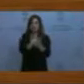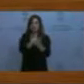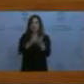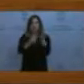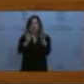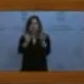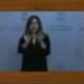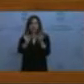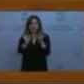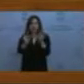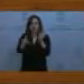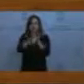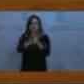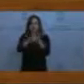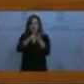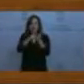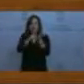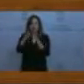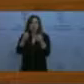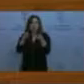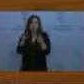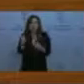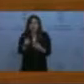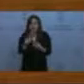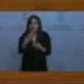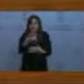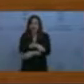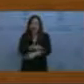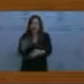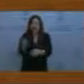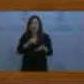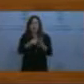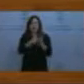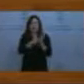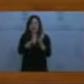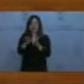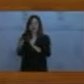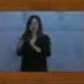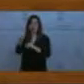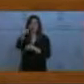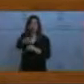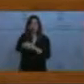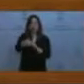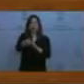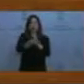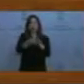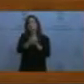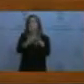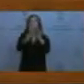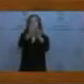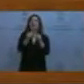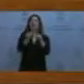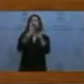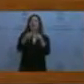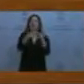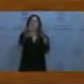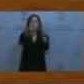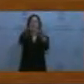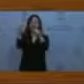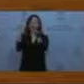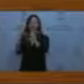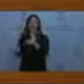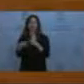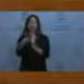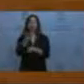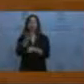cuánto hay que planificar. Se dice que la Administración ha de planificar. Y entonces aquí es donde entran los distintos modelos políticos. Sé que habrá portavoces